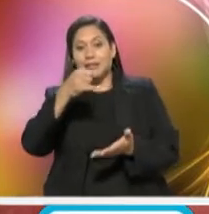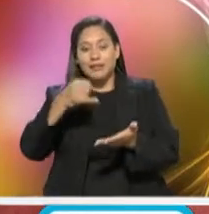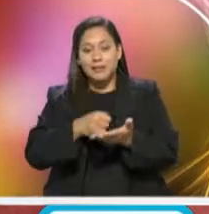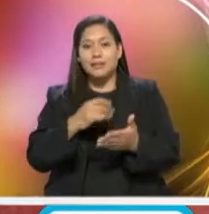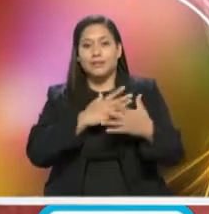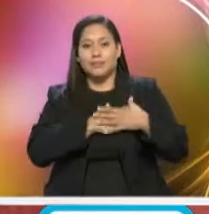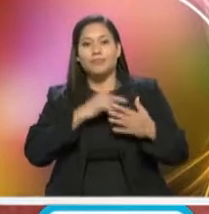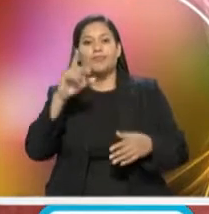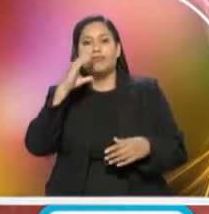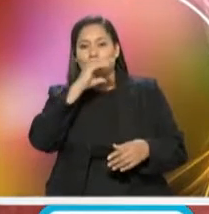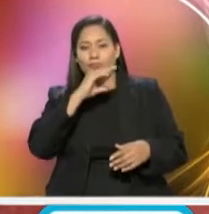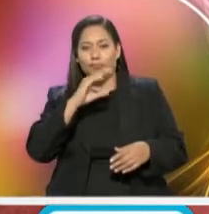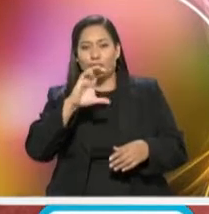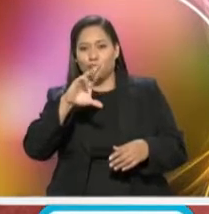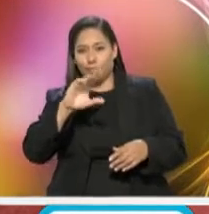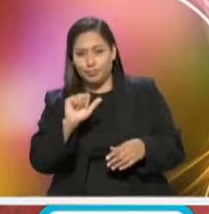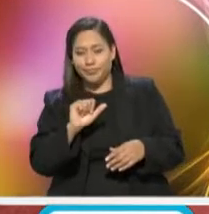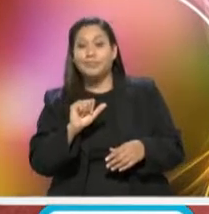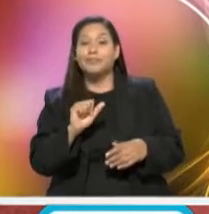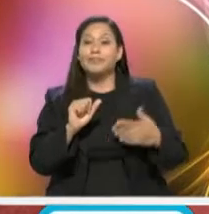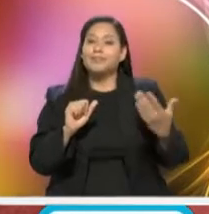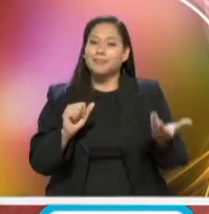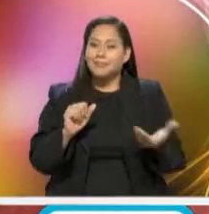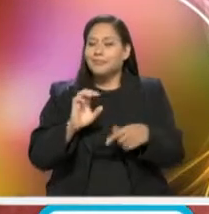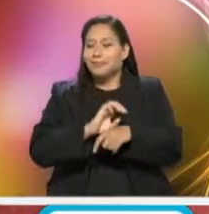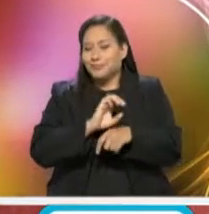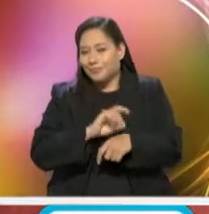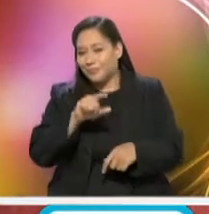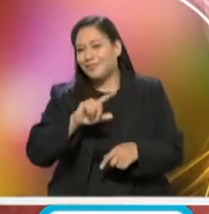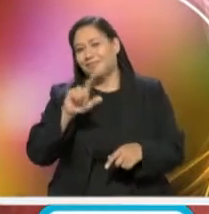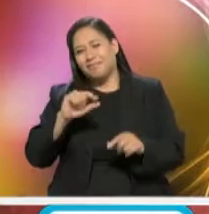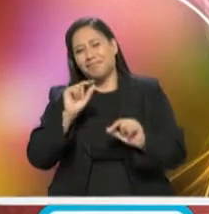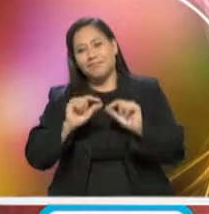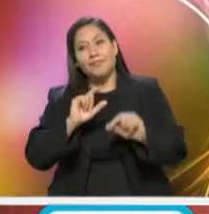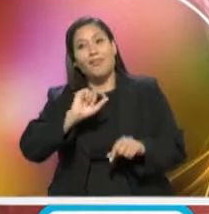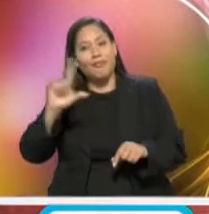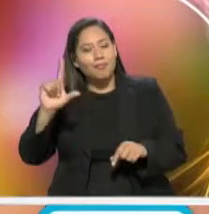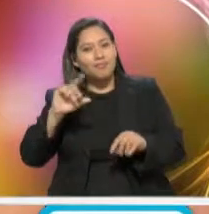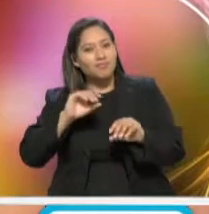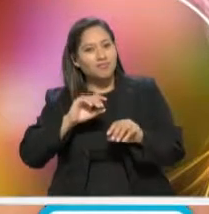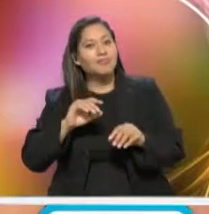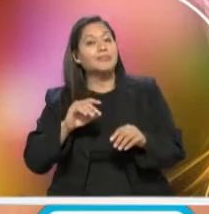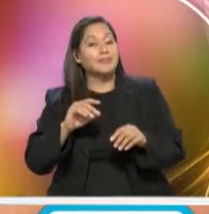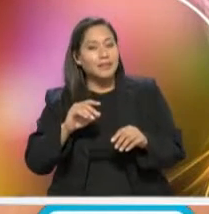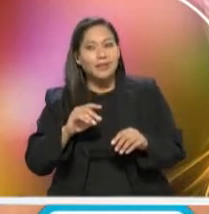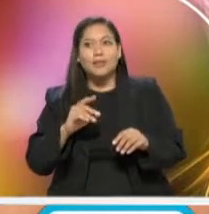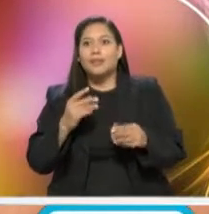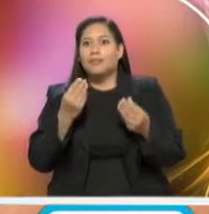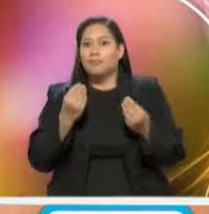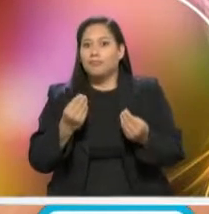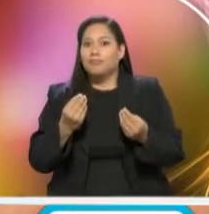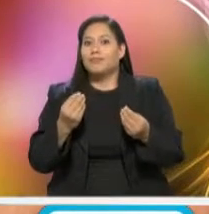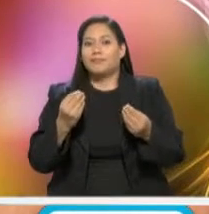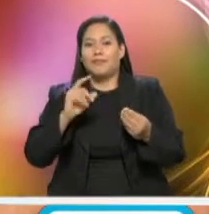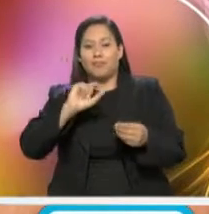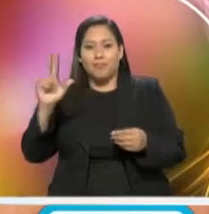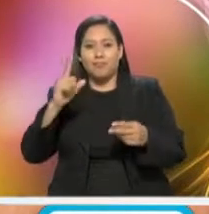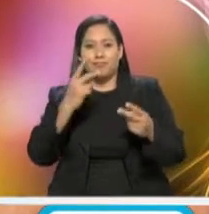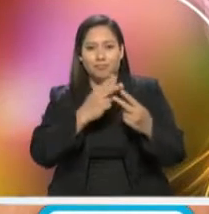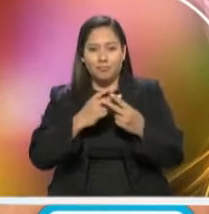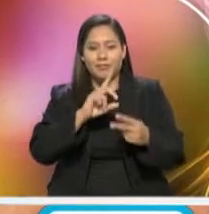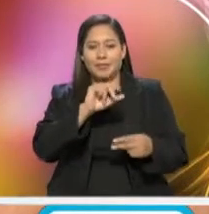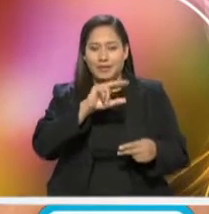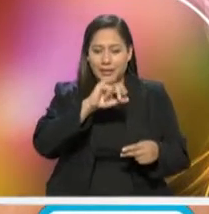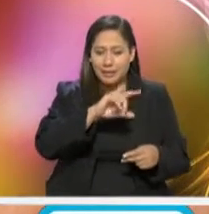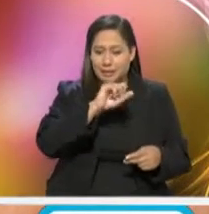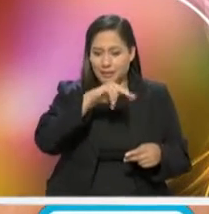Amor, en Cuba. Entonces se volvió muy popular y generó muchas estrellas. Daniel Sin